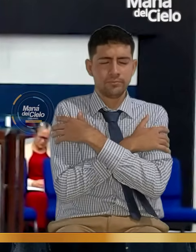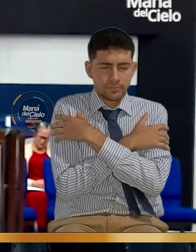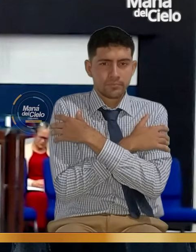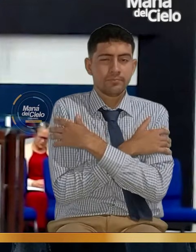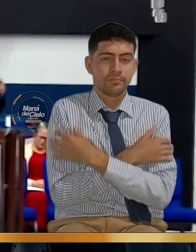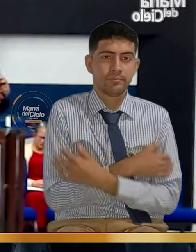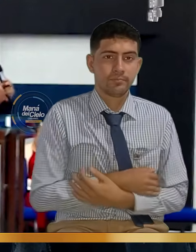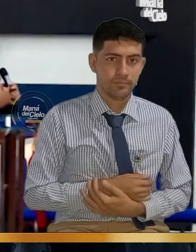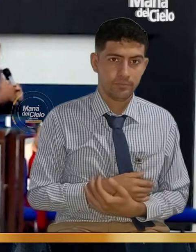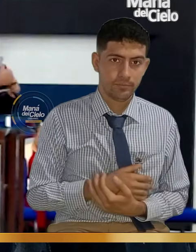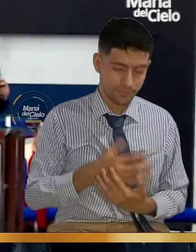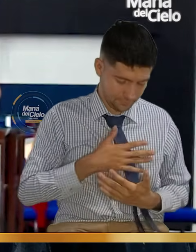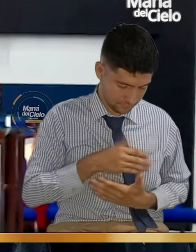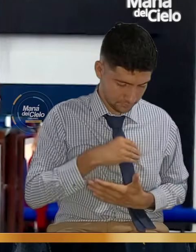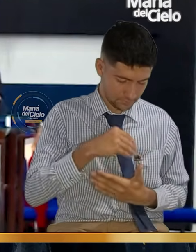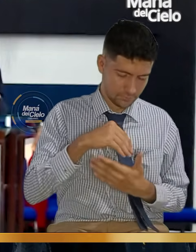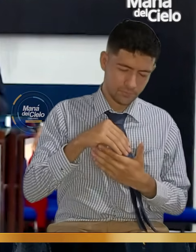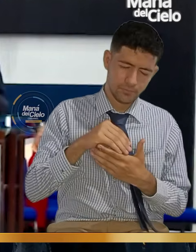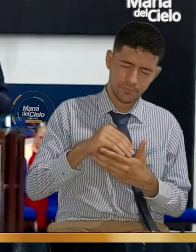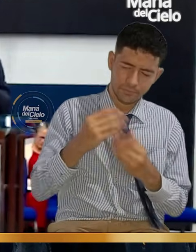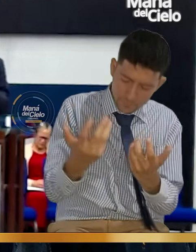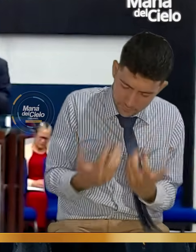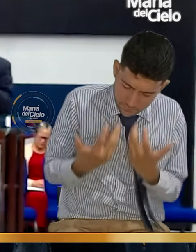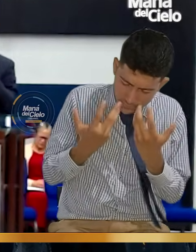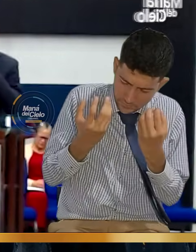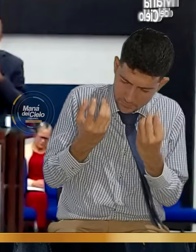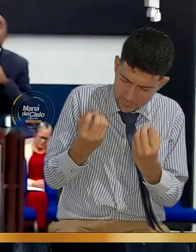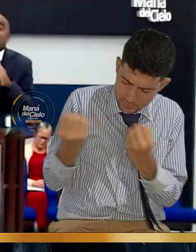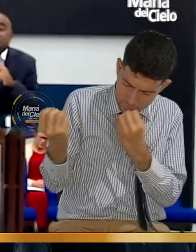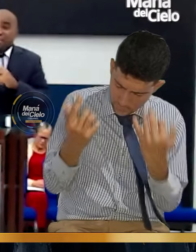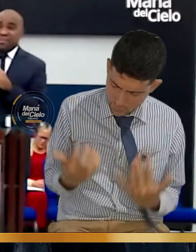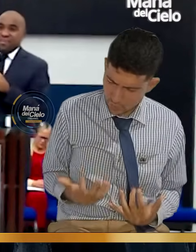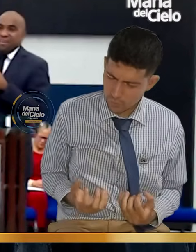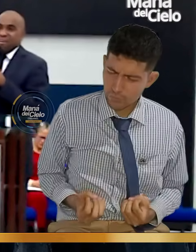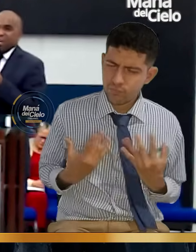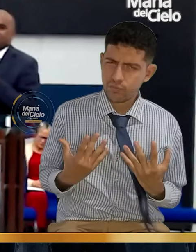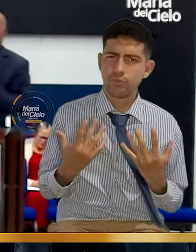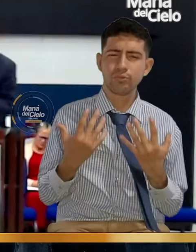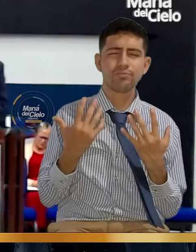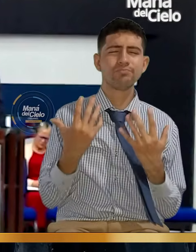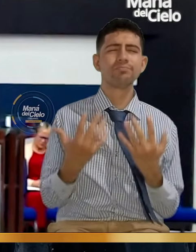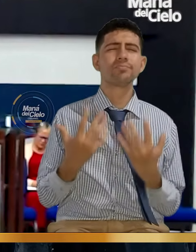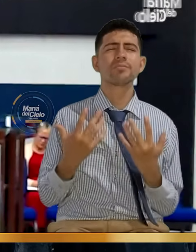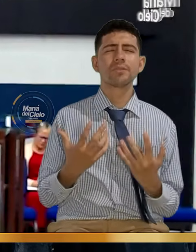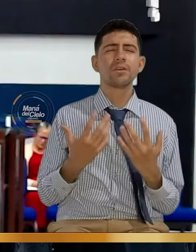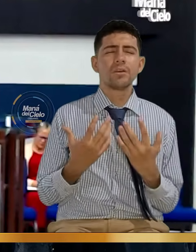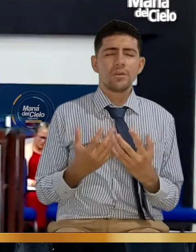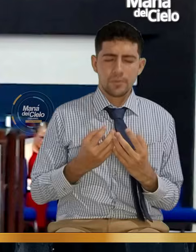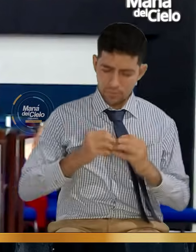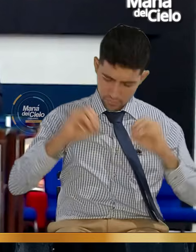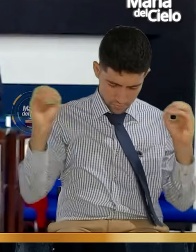Apréndasela. Póngala por obra. Esta palabra es leche, es pan,